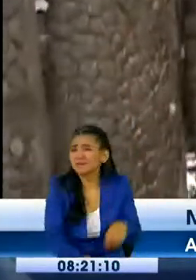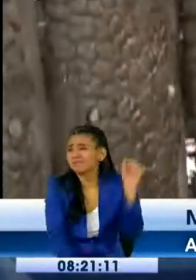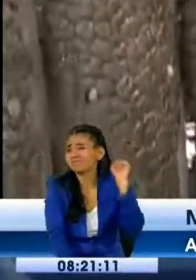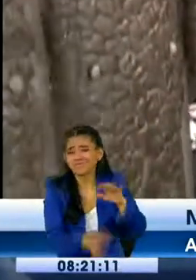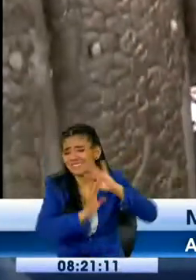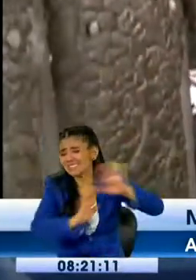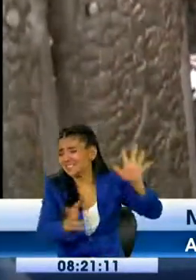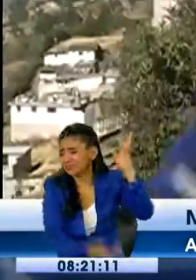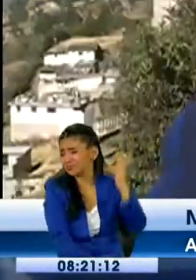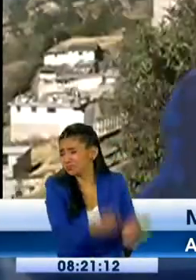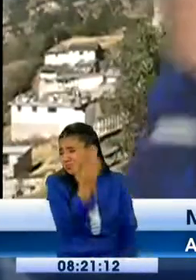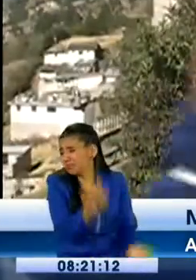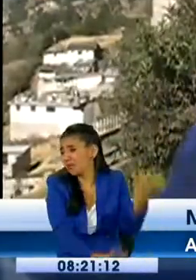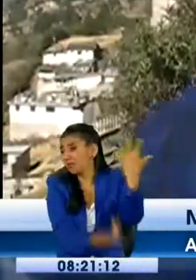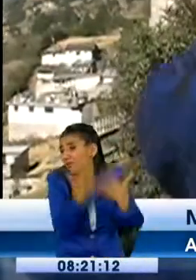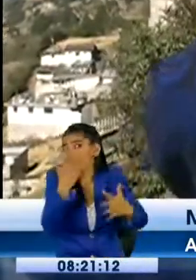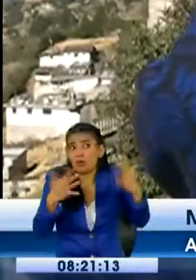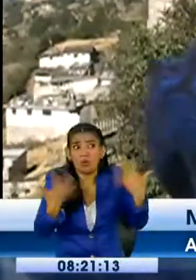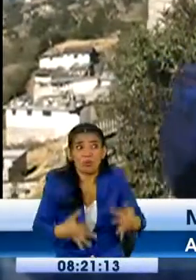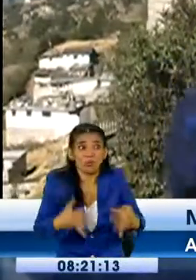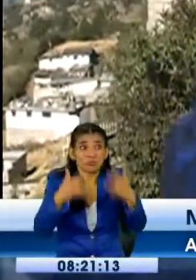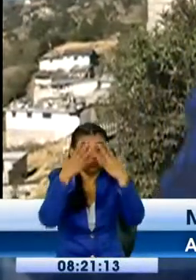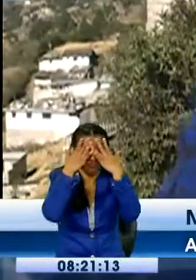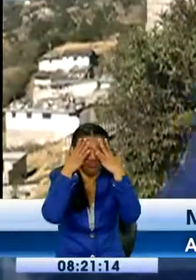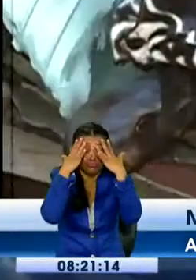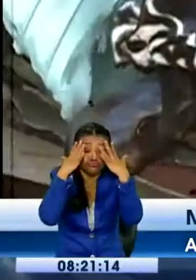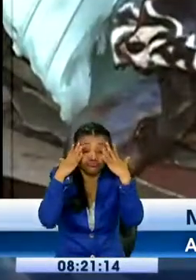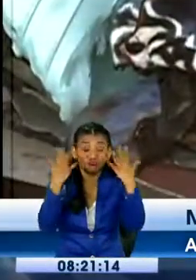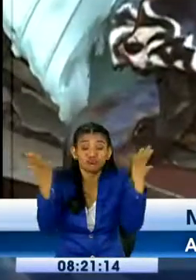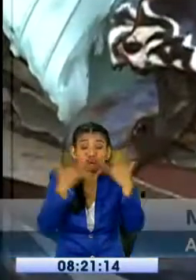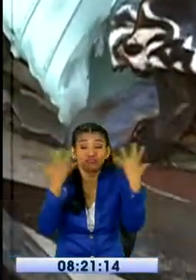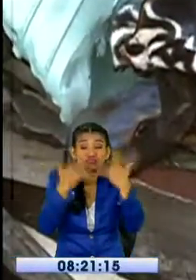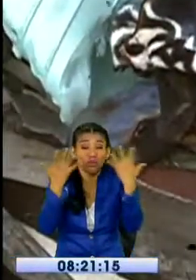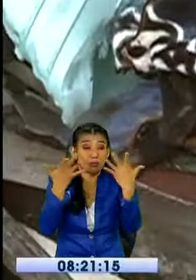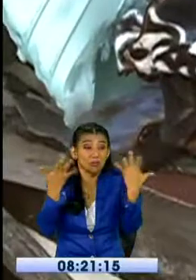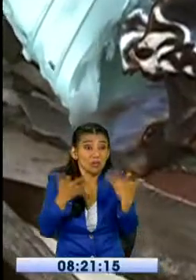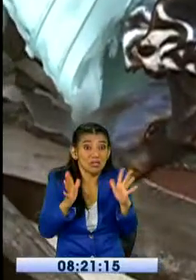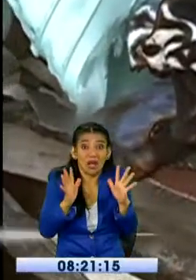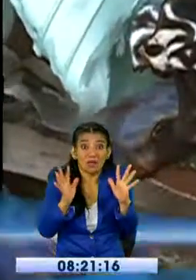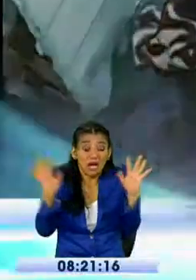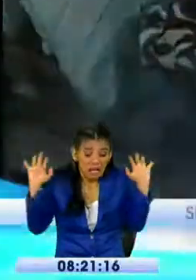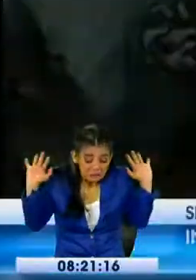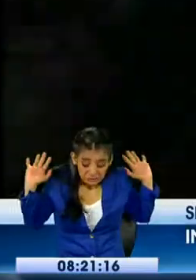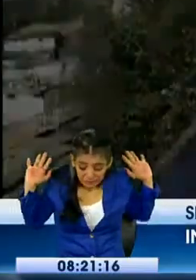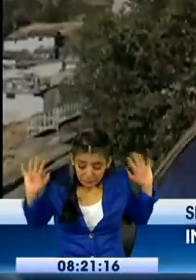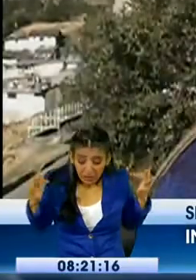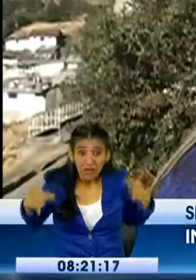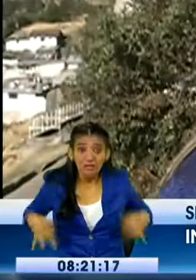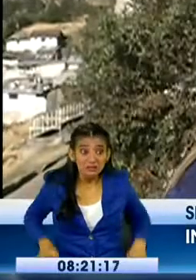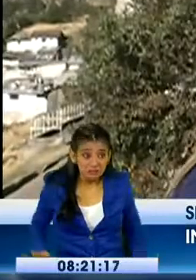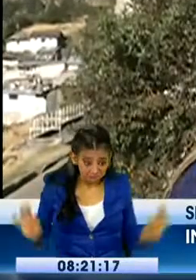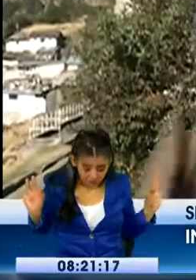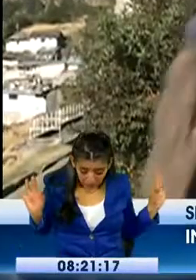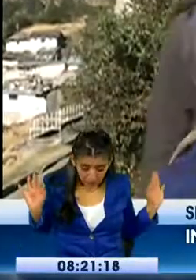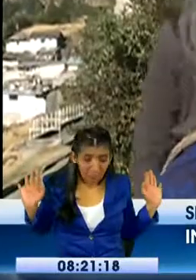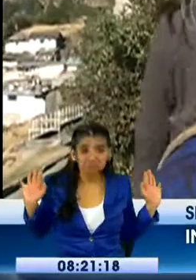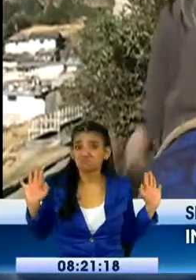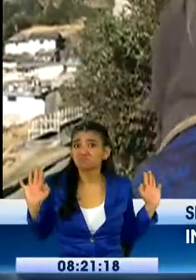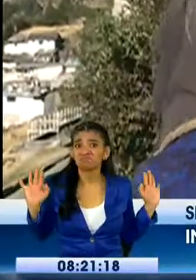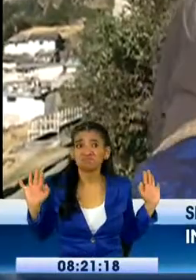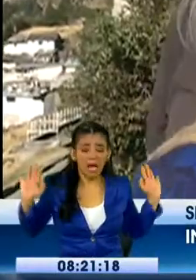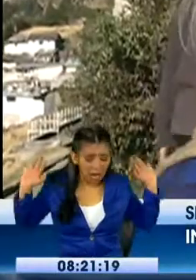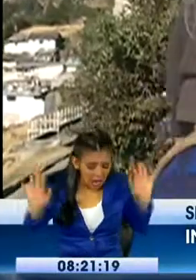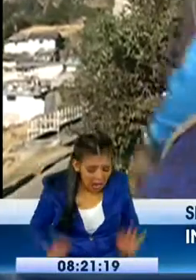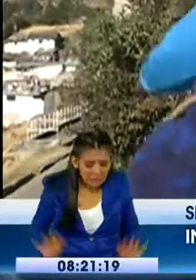la llamarada. Abrazar, pues que me he echado todos y que nos quedamos solo así. Así quedamos, señor,